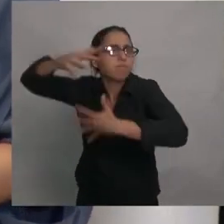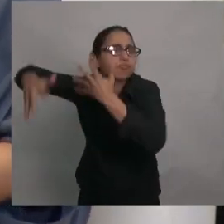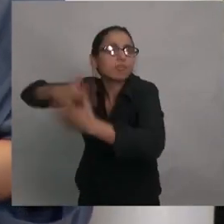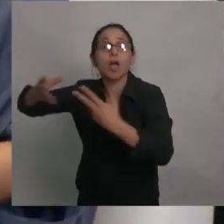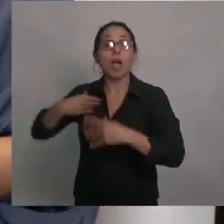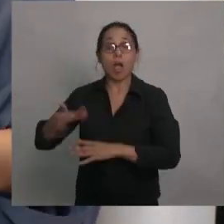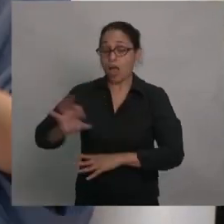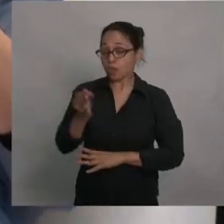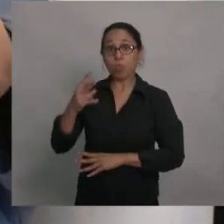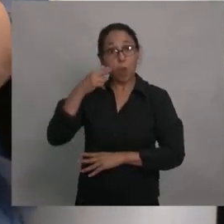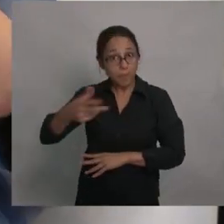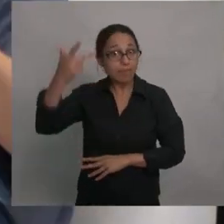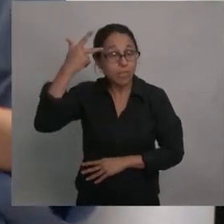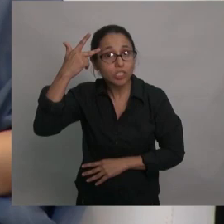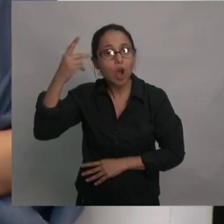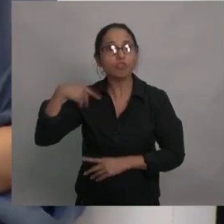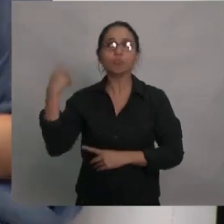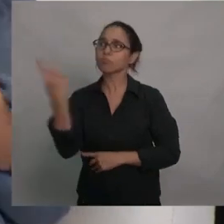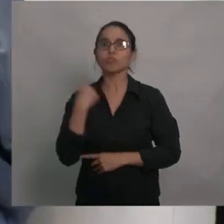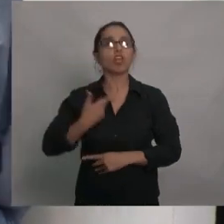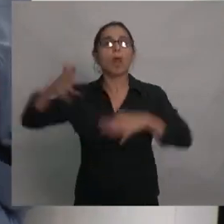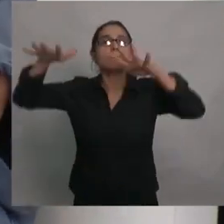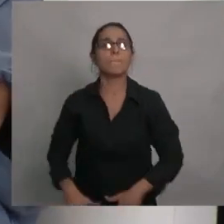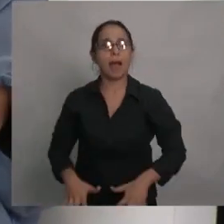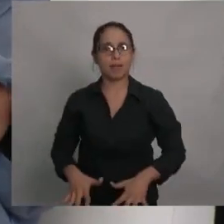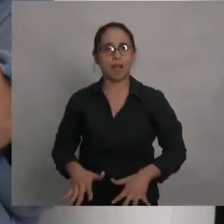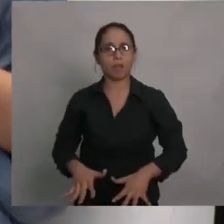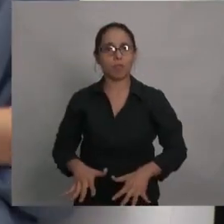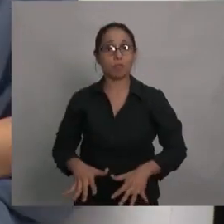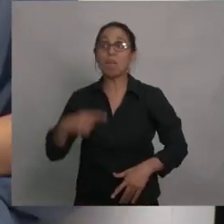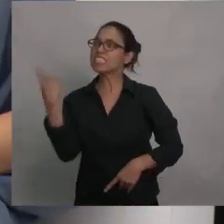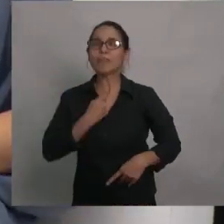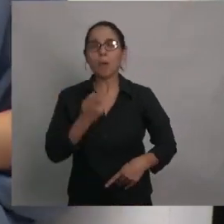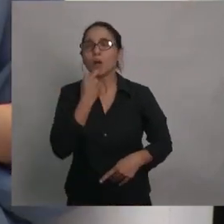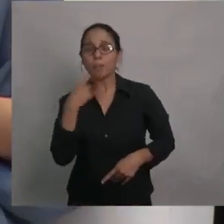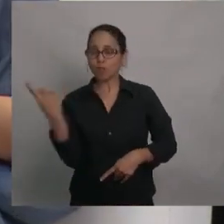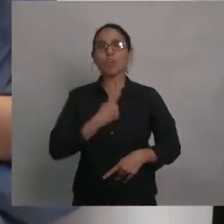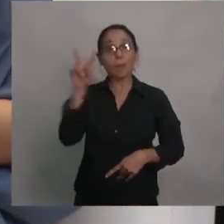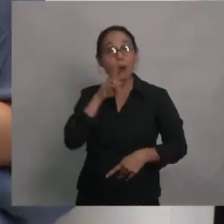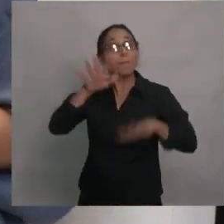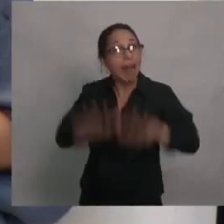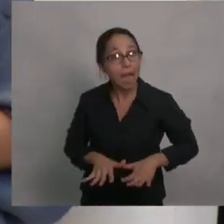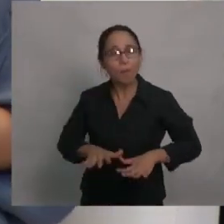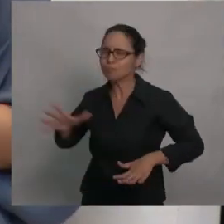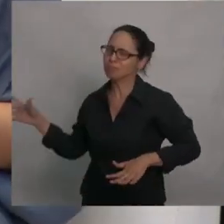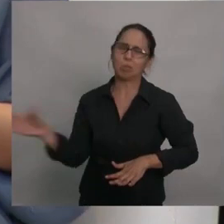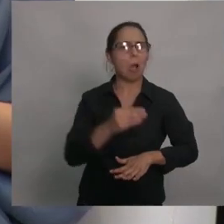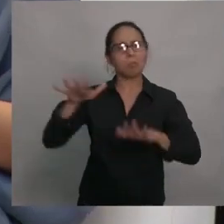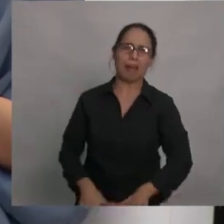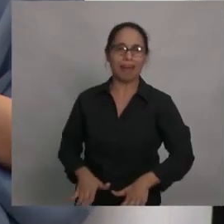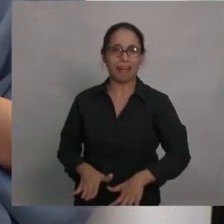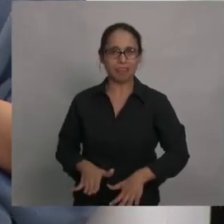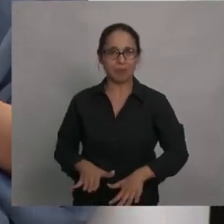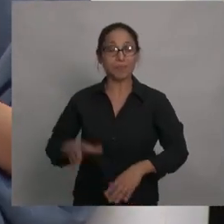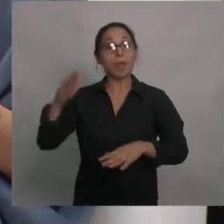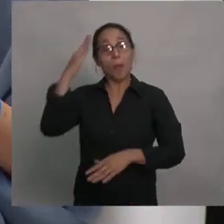huelga en la que gritábamos: si nosotras paramos, todo se para. El 8 de marzo de 2018